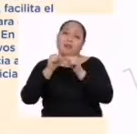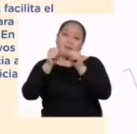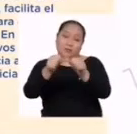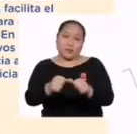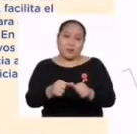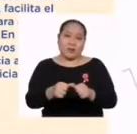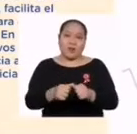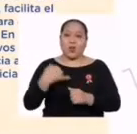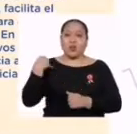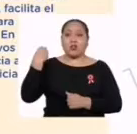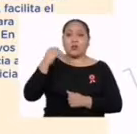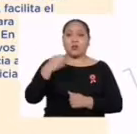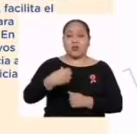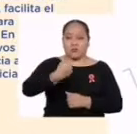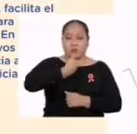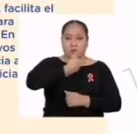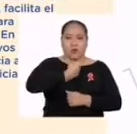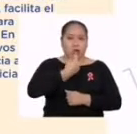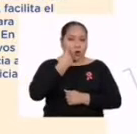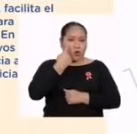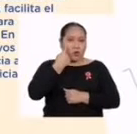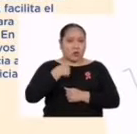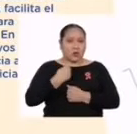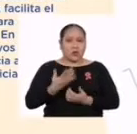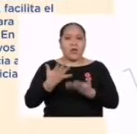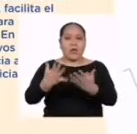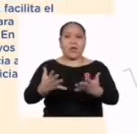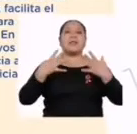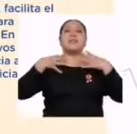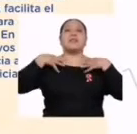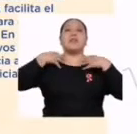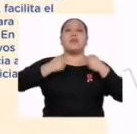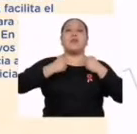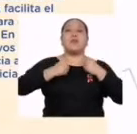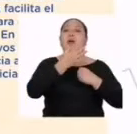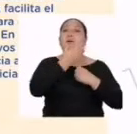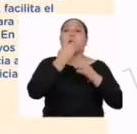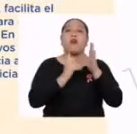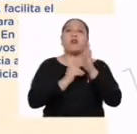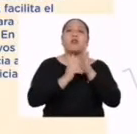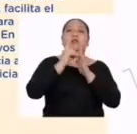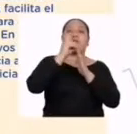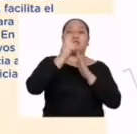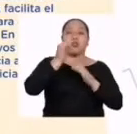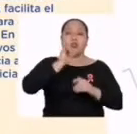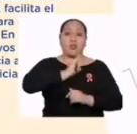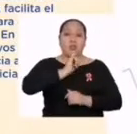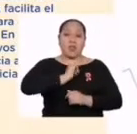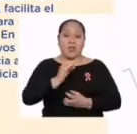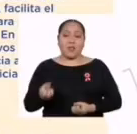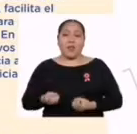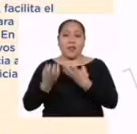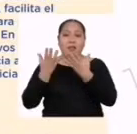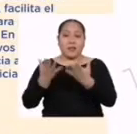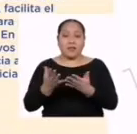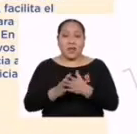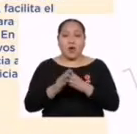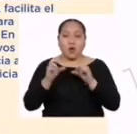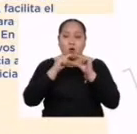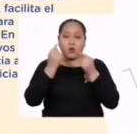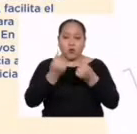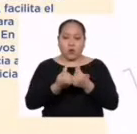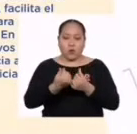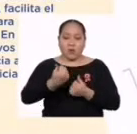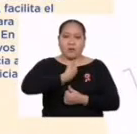el autoconocimiento, brinda una estructura saludable para desarrollar su identidad y proporciona un grupo de